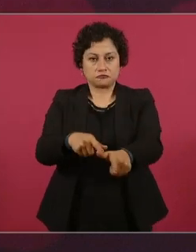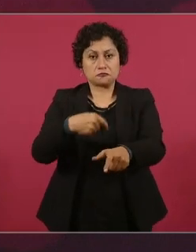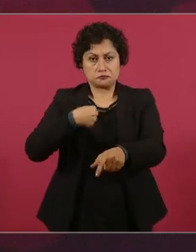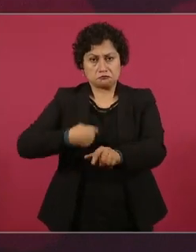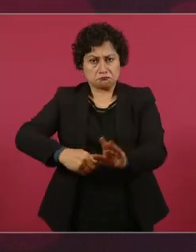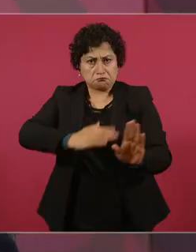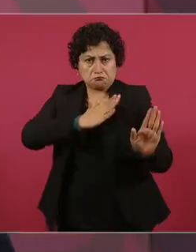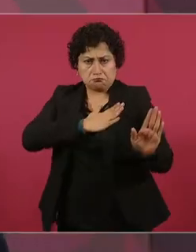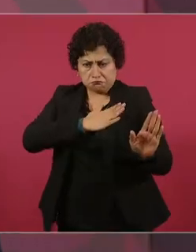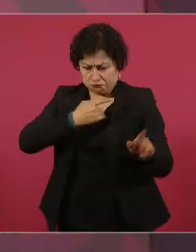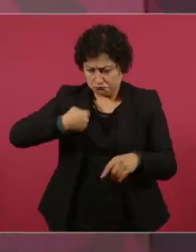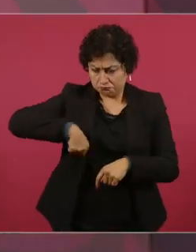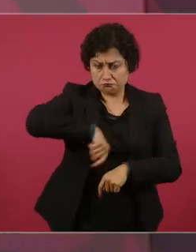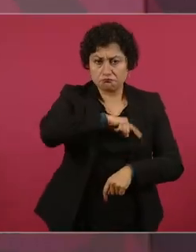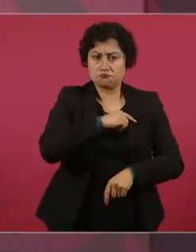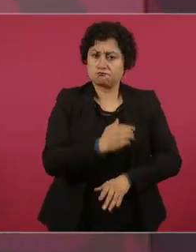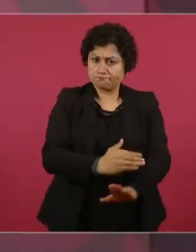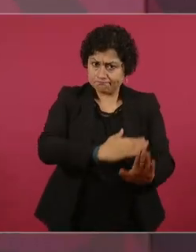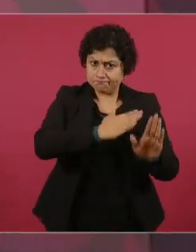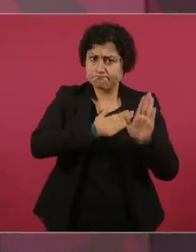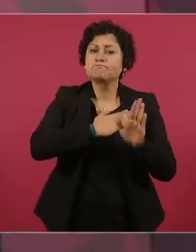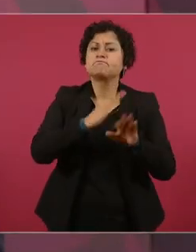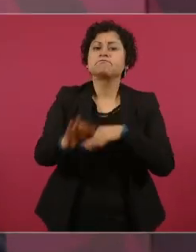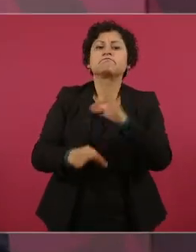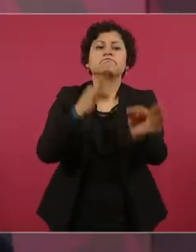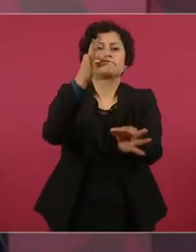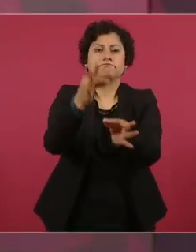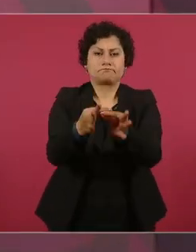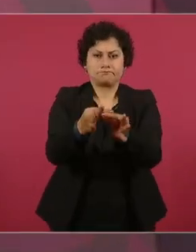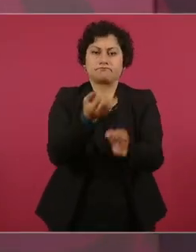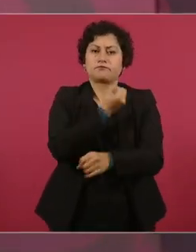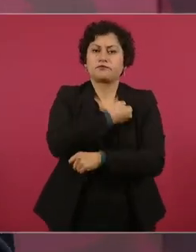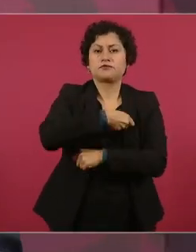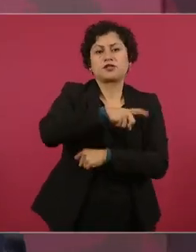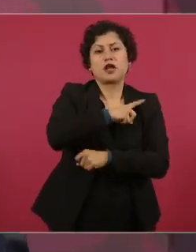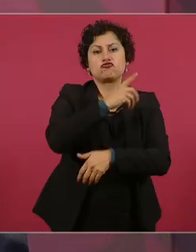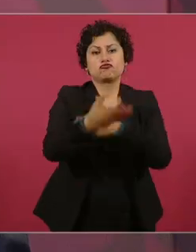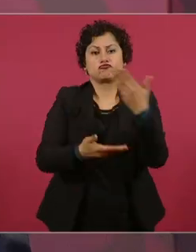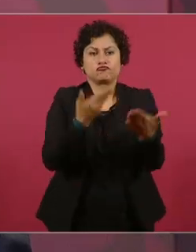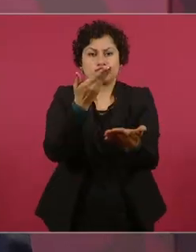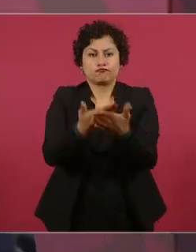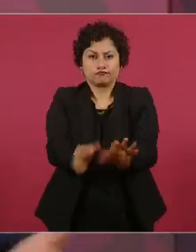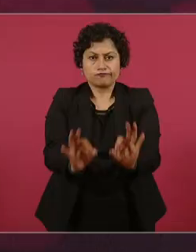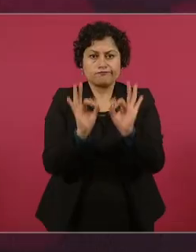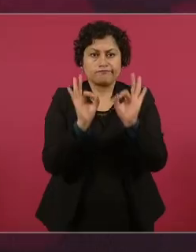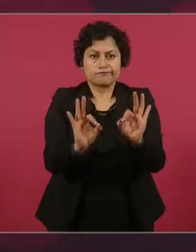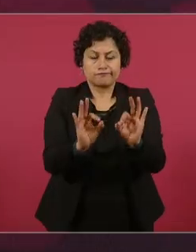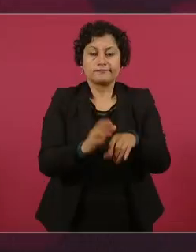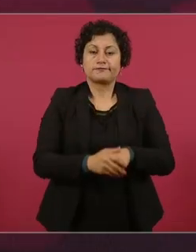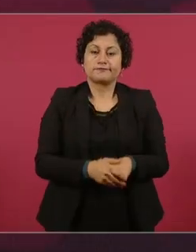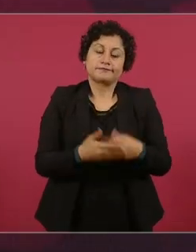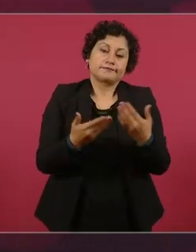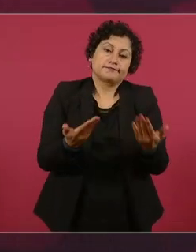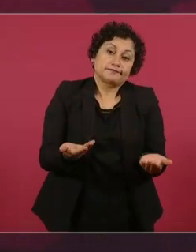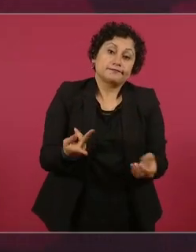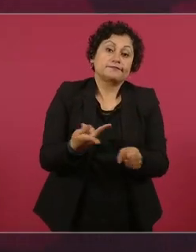con tener un buen servicio de salud. Y en el caso de la pandemia, pues